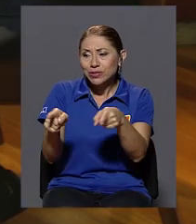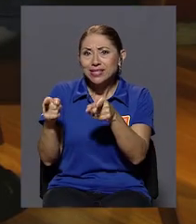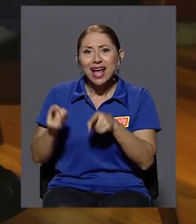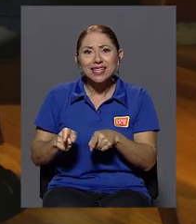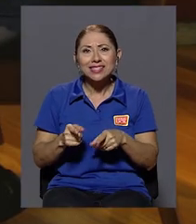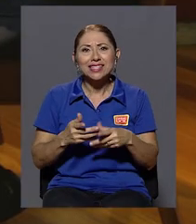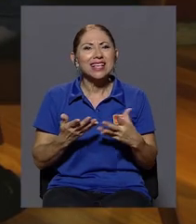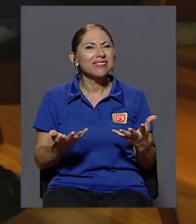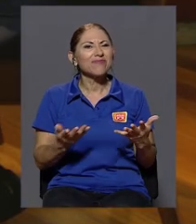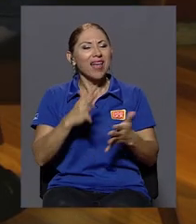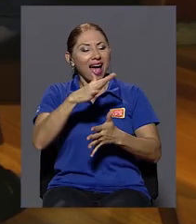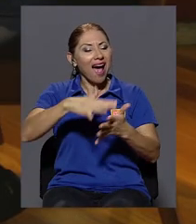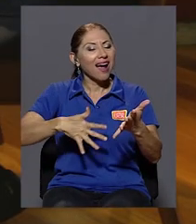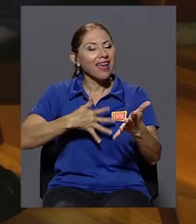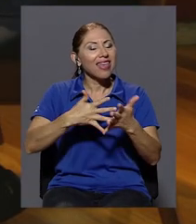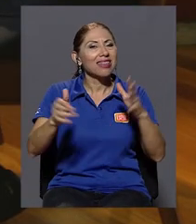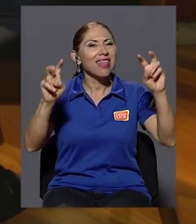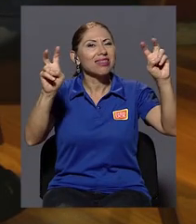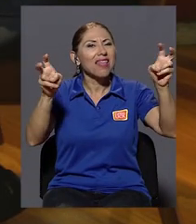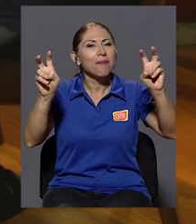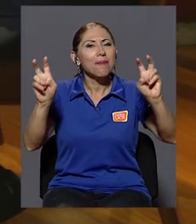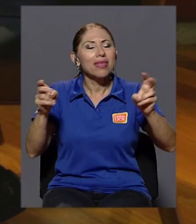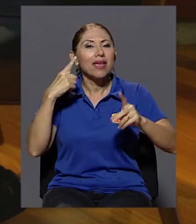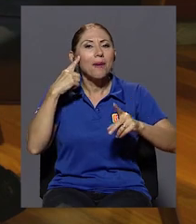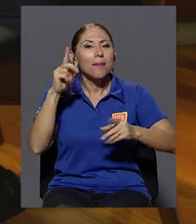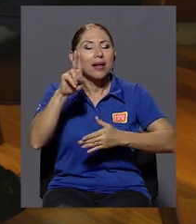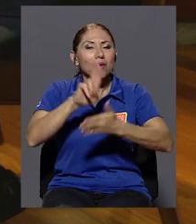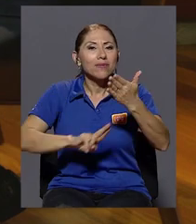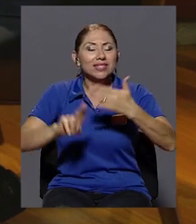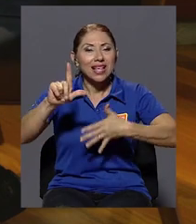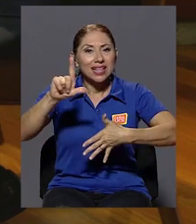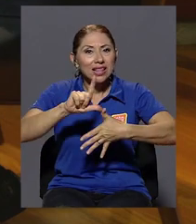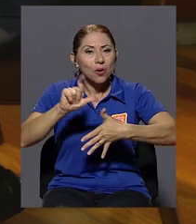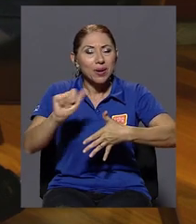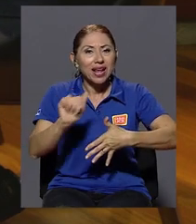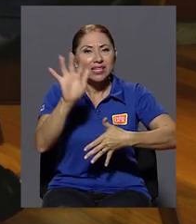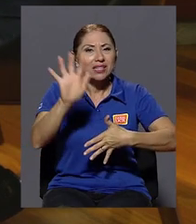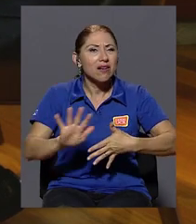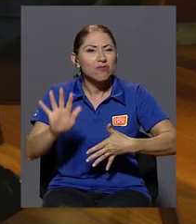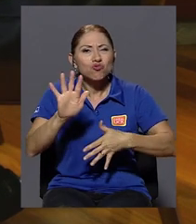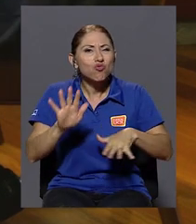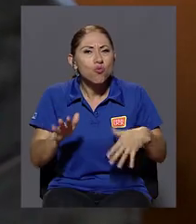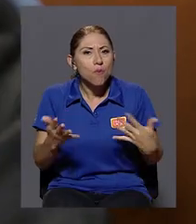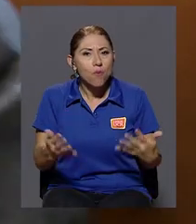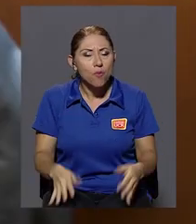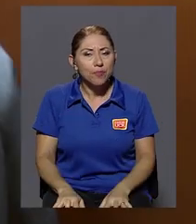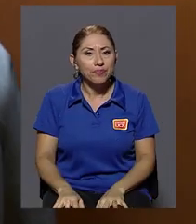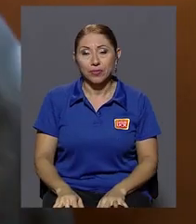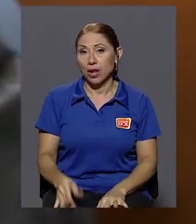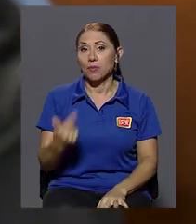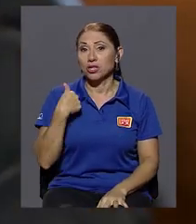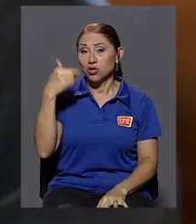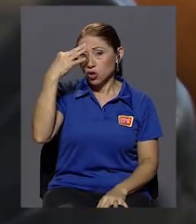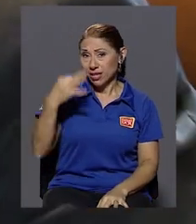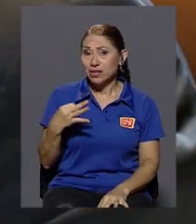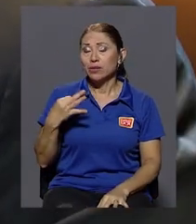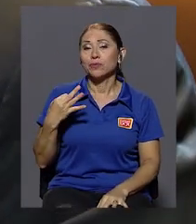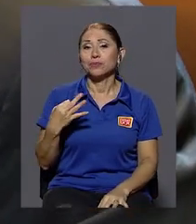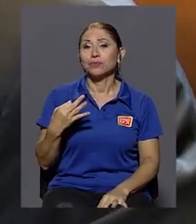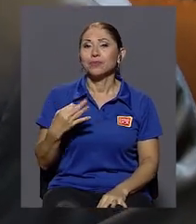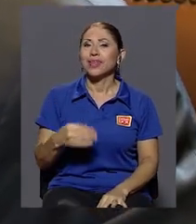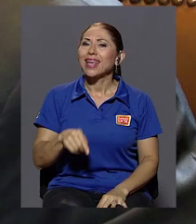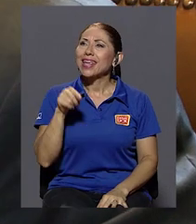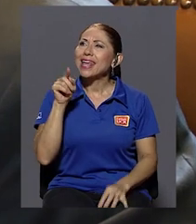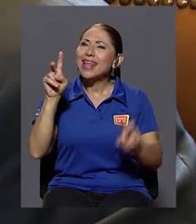qué agenda temática definen para las universidades latinoamericanas y caribeñas? Bueno, yo creo que esta